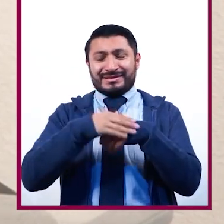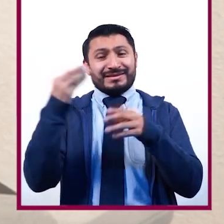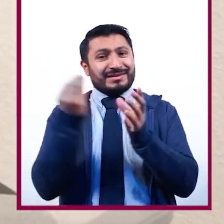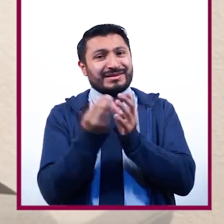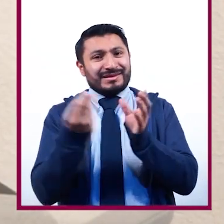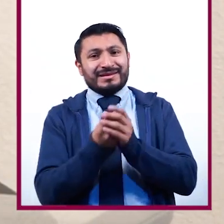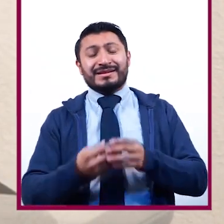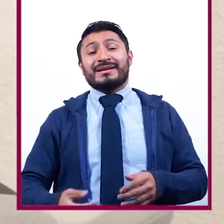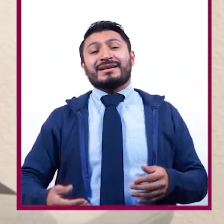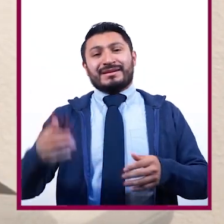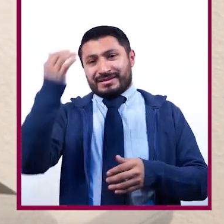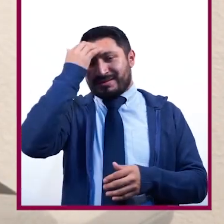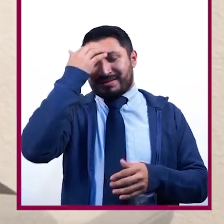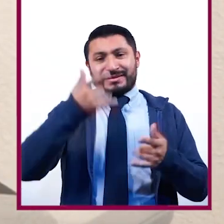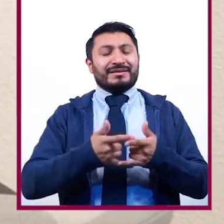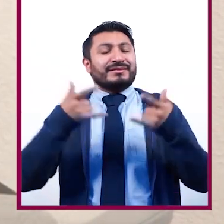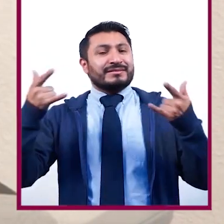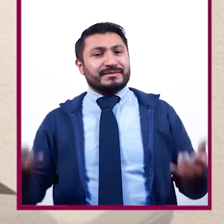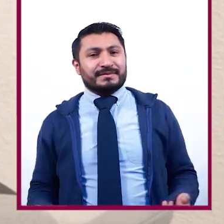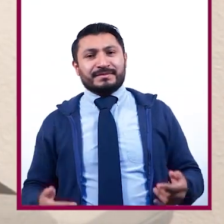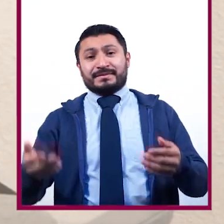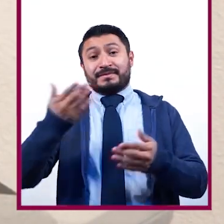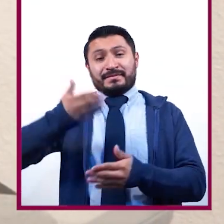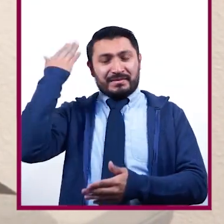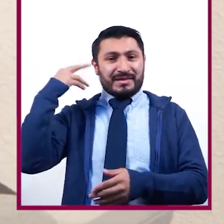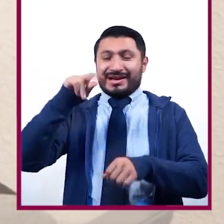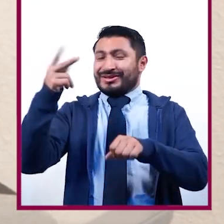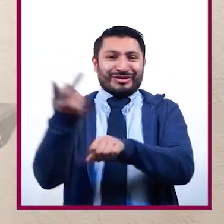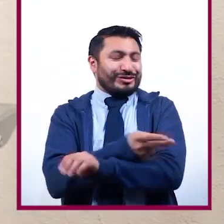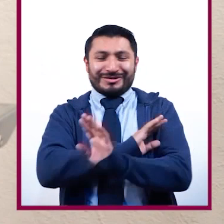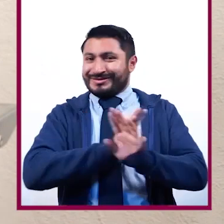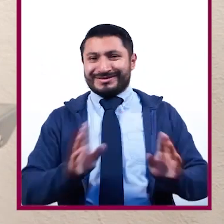programa de Conciencia Histórica. El pasado